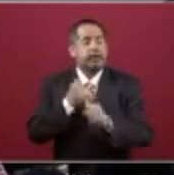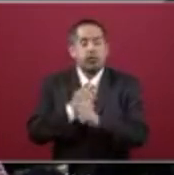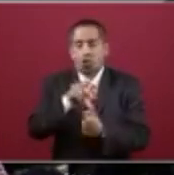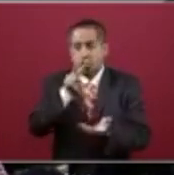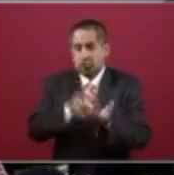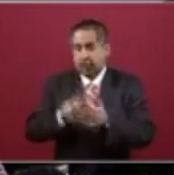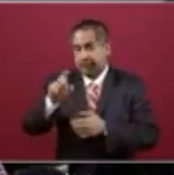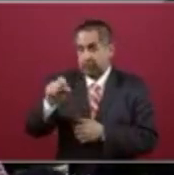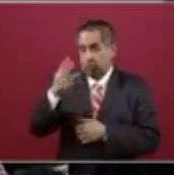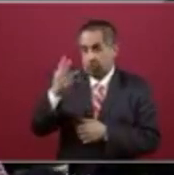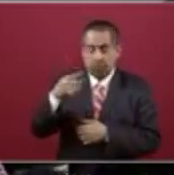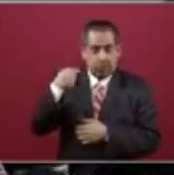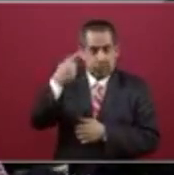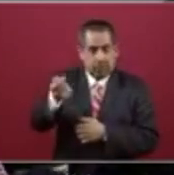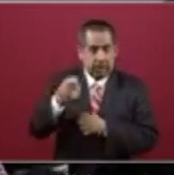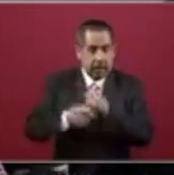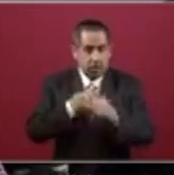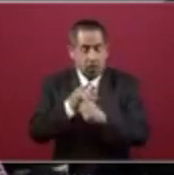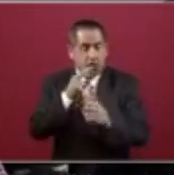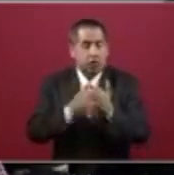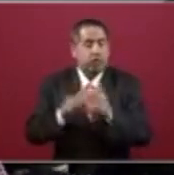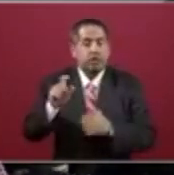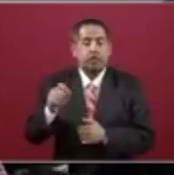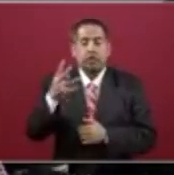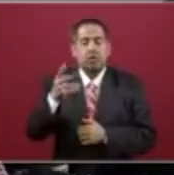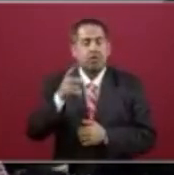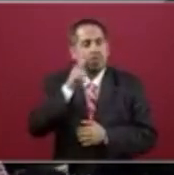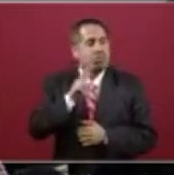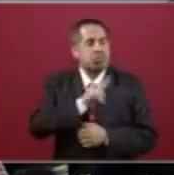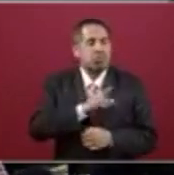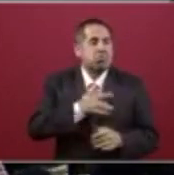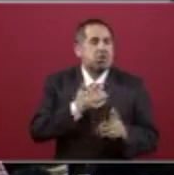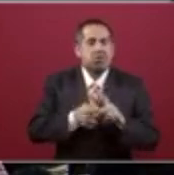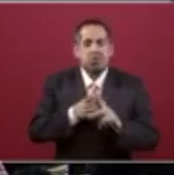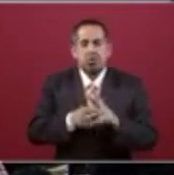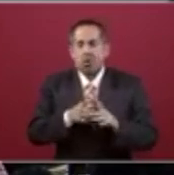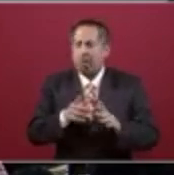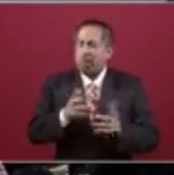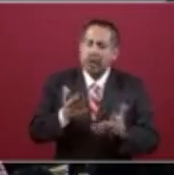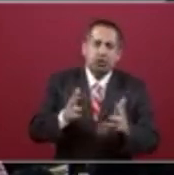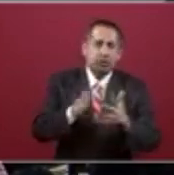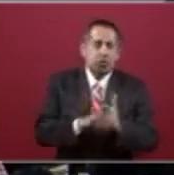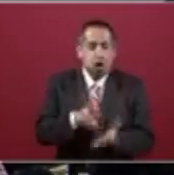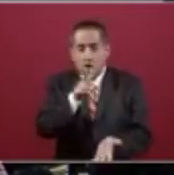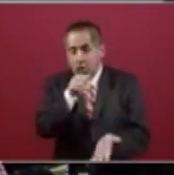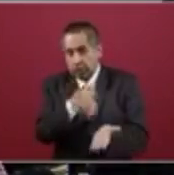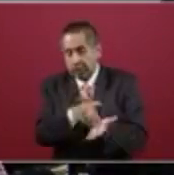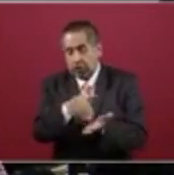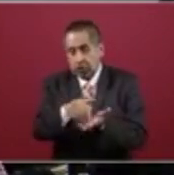2024 estamos pensando una producción promedio de